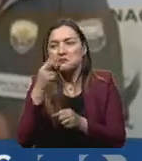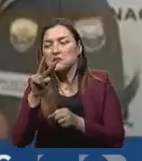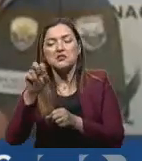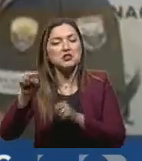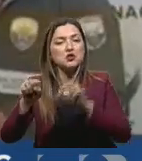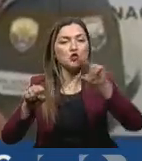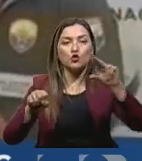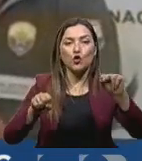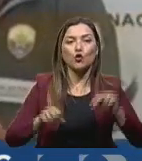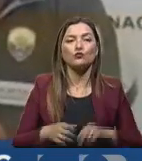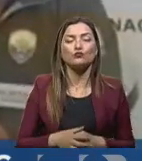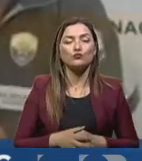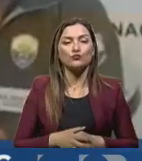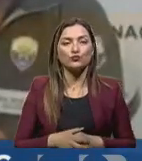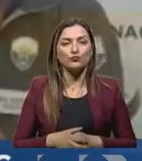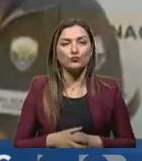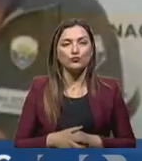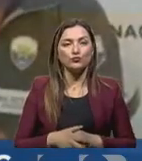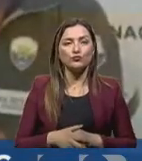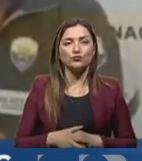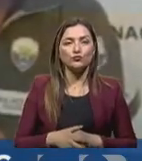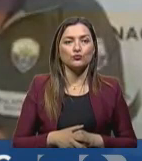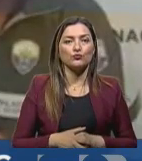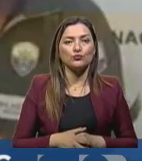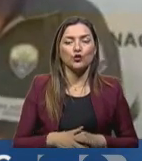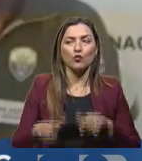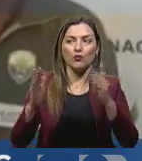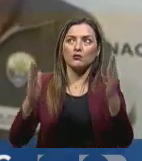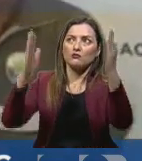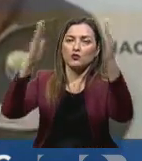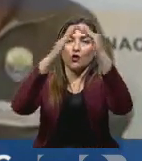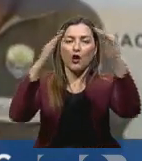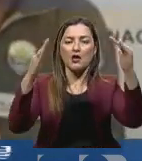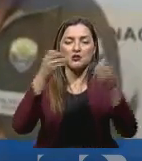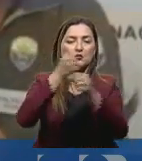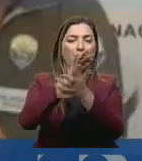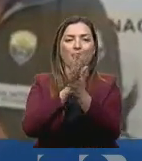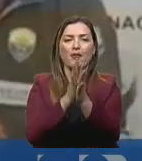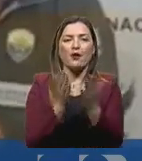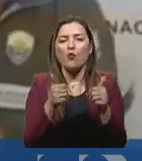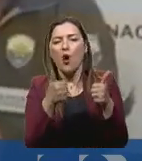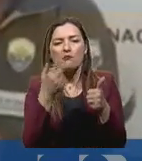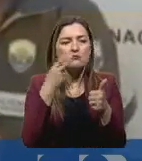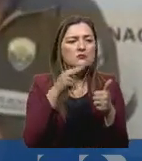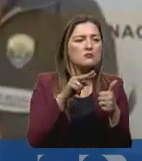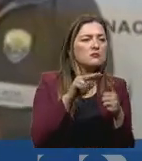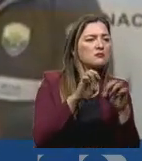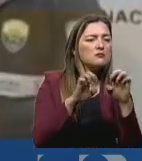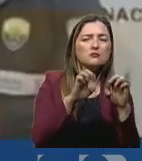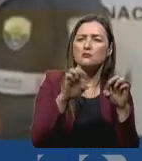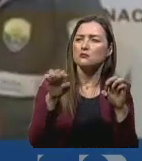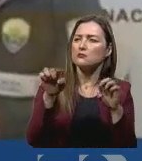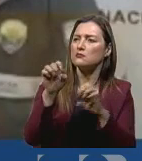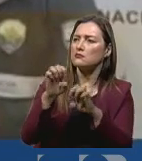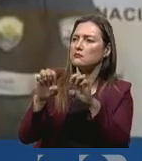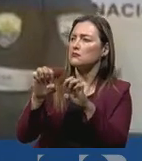determinaban Cuáles eran los domicilios o los edificios de los cuales no existía seguridad física de seguridad